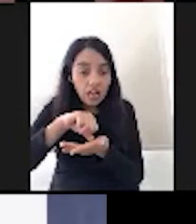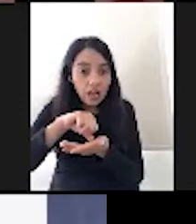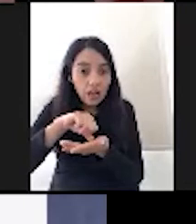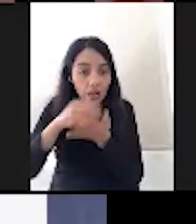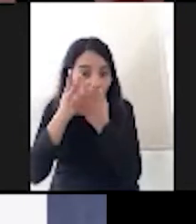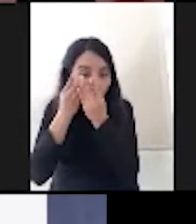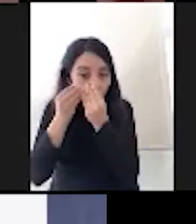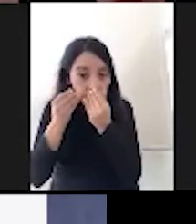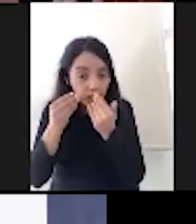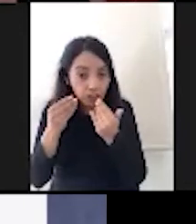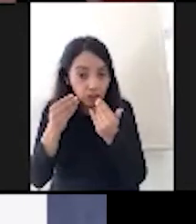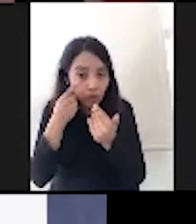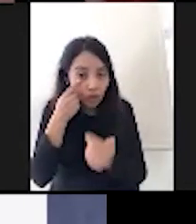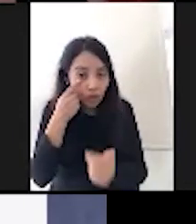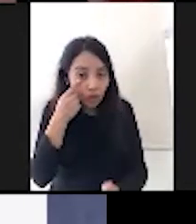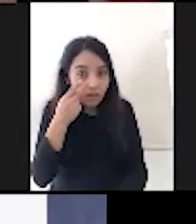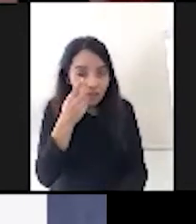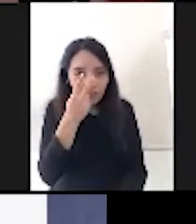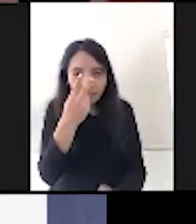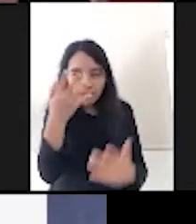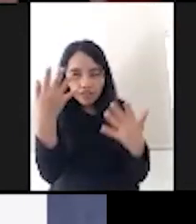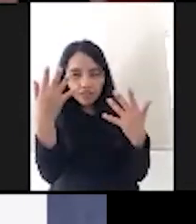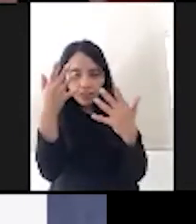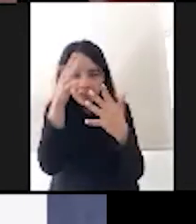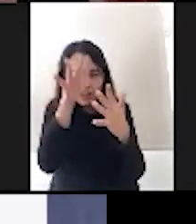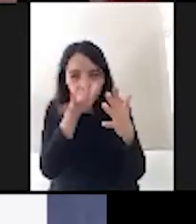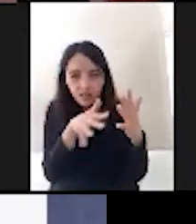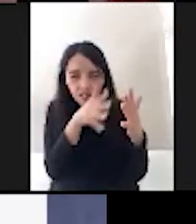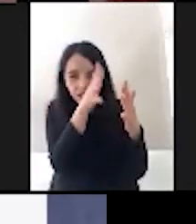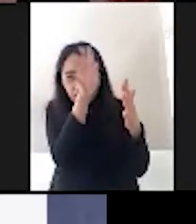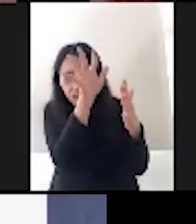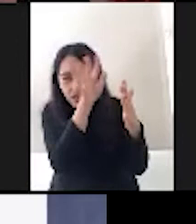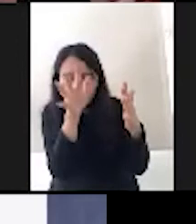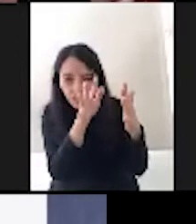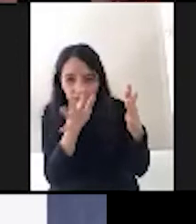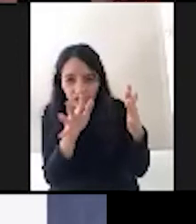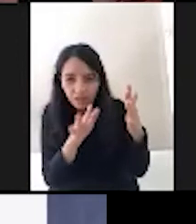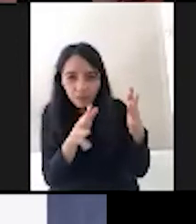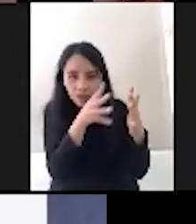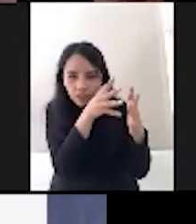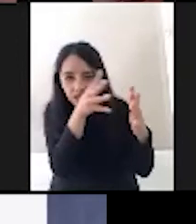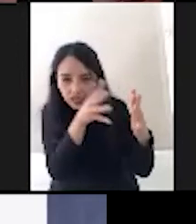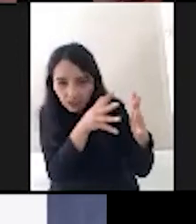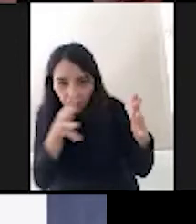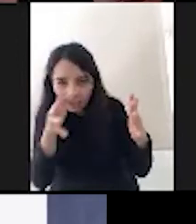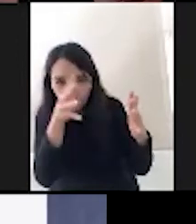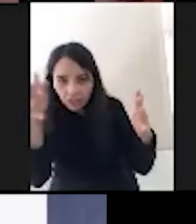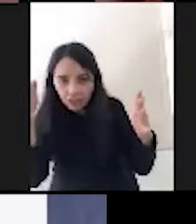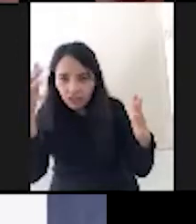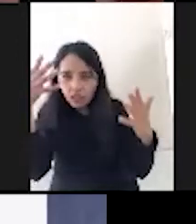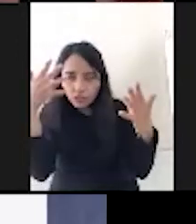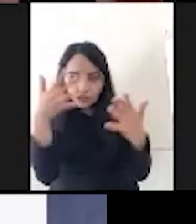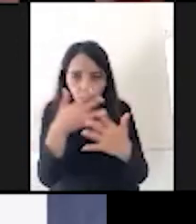que ve es una distorsión de estas líneas rectas, que se curvan, que desaparecen, que se ven discontinuas, que se ven más oscuras en